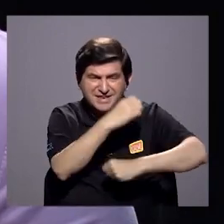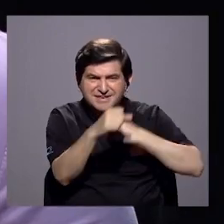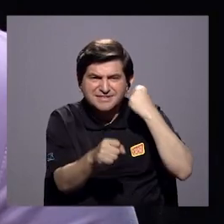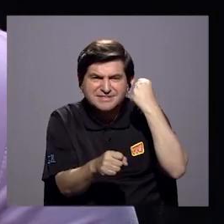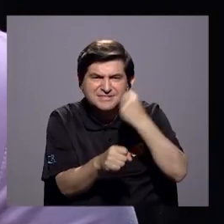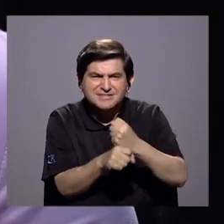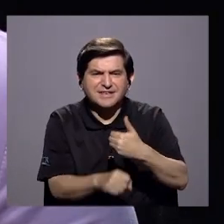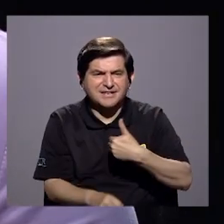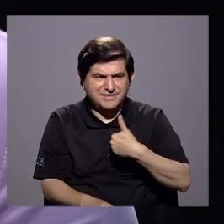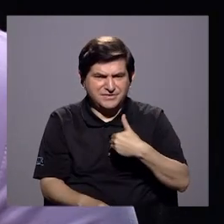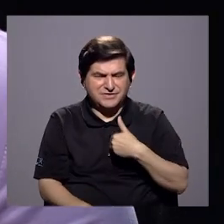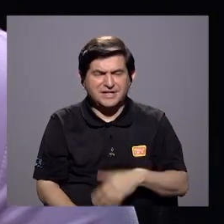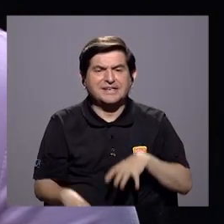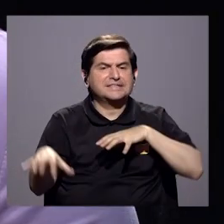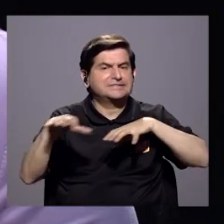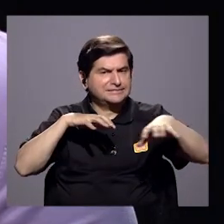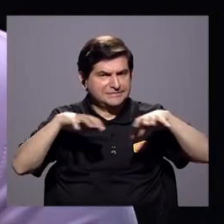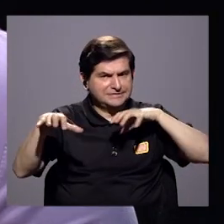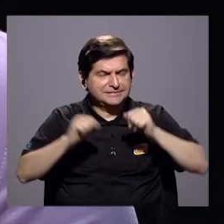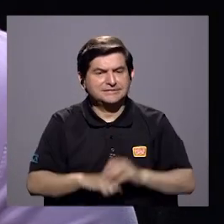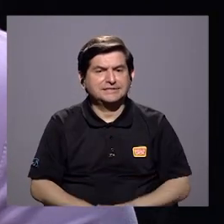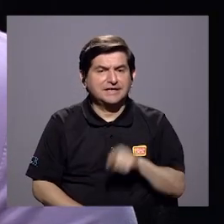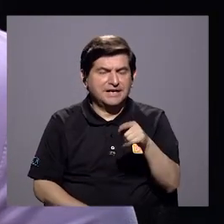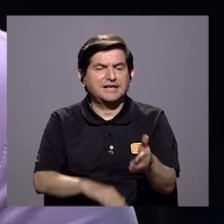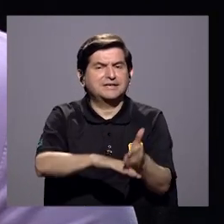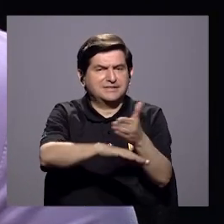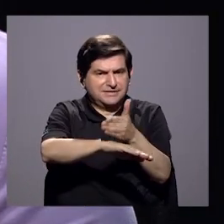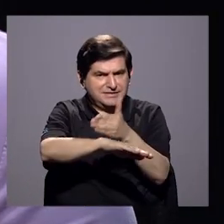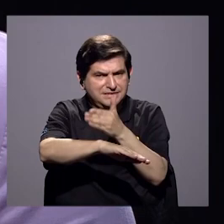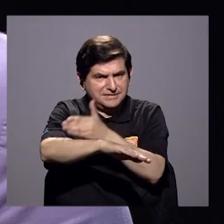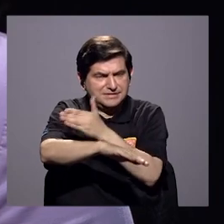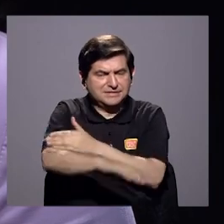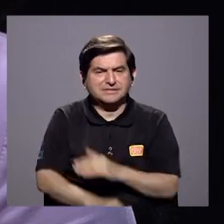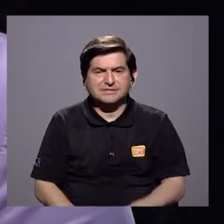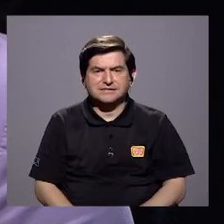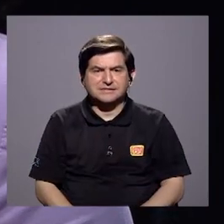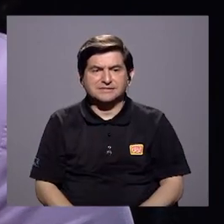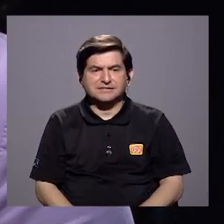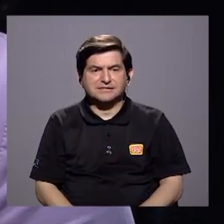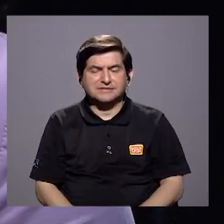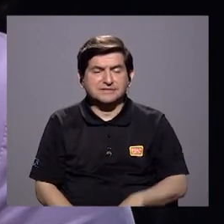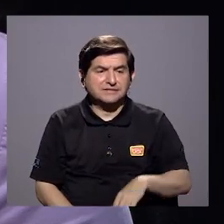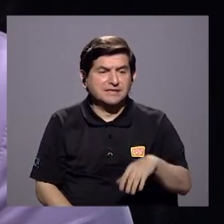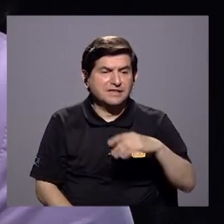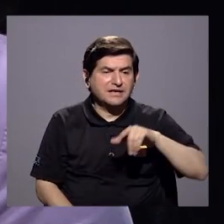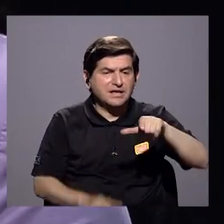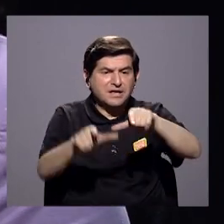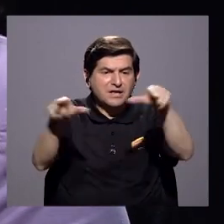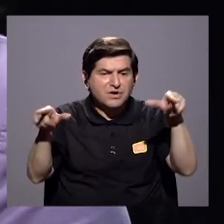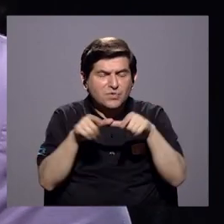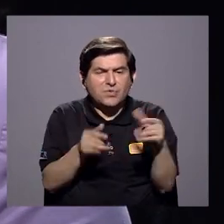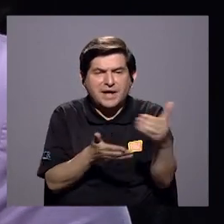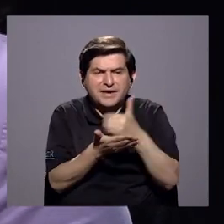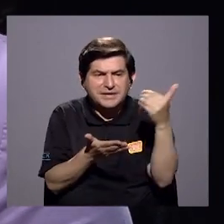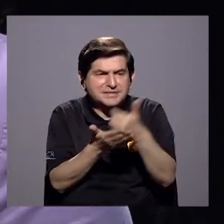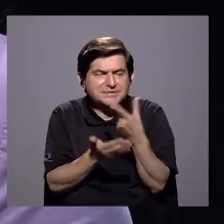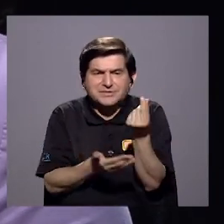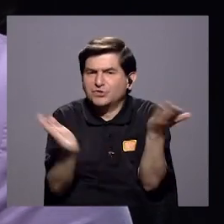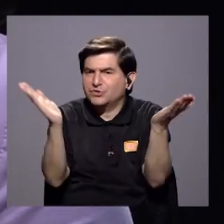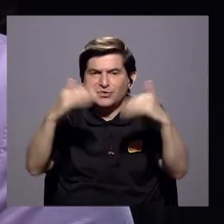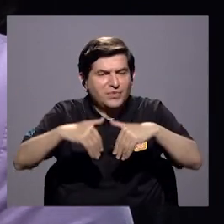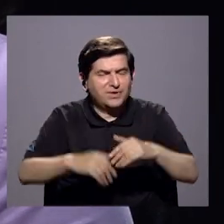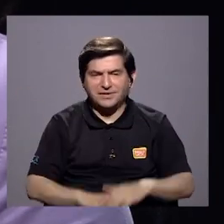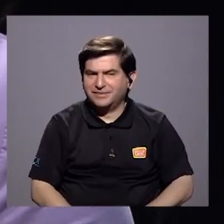año en que vamos a tener que movernos hacia esa recuperación, porque no hay de dónde captar muchísimos más fondos.